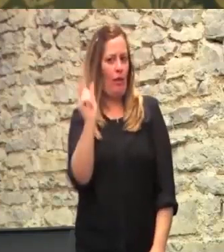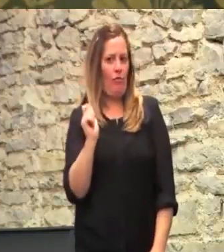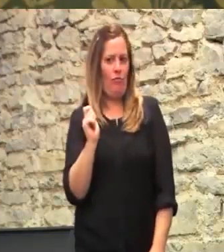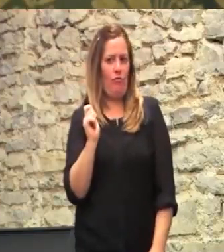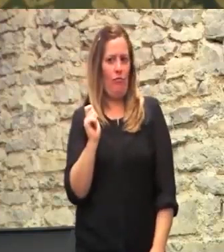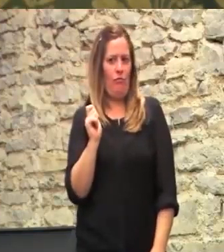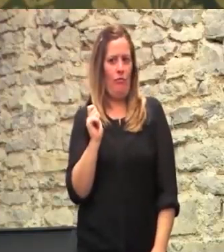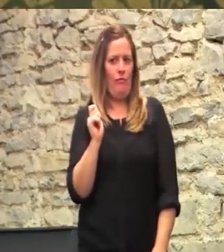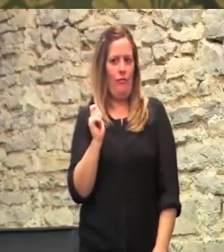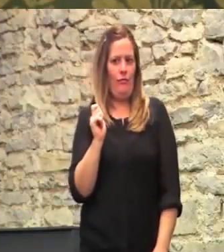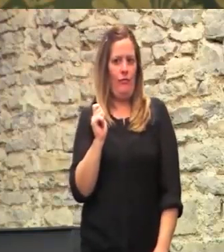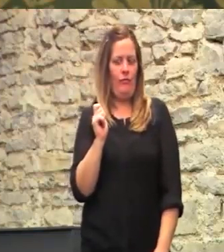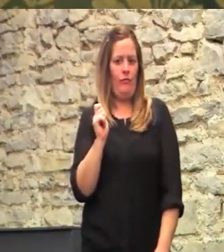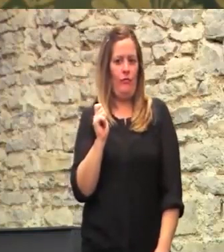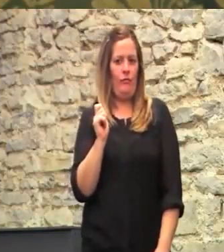y